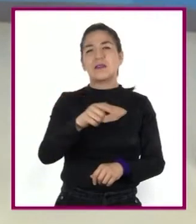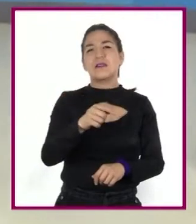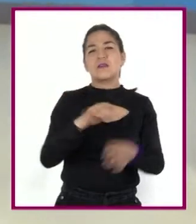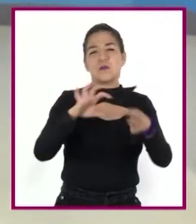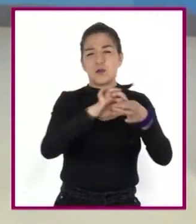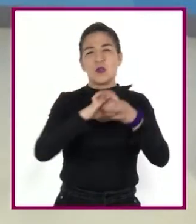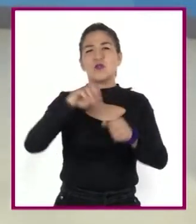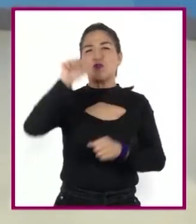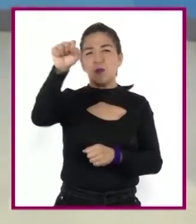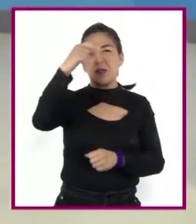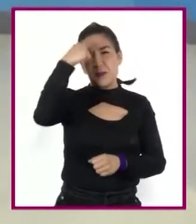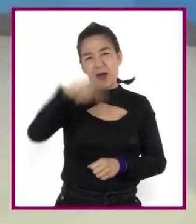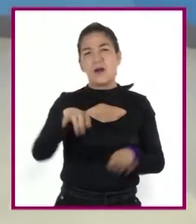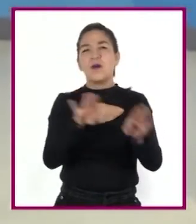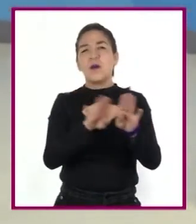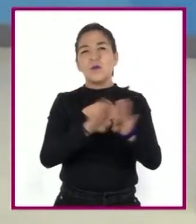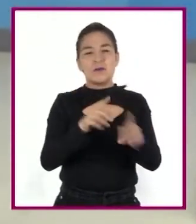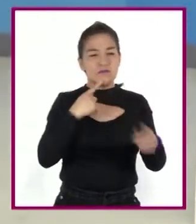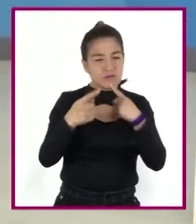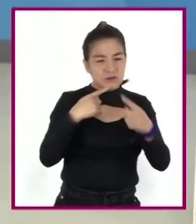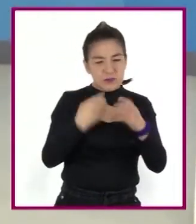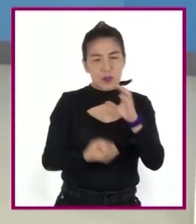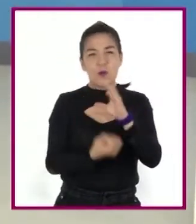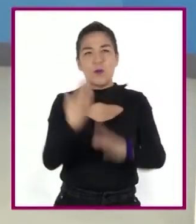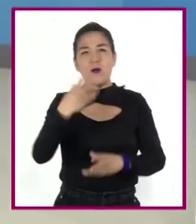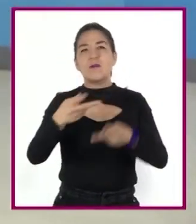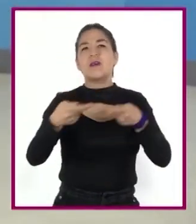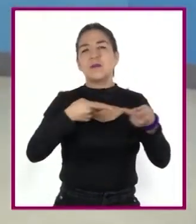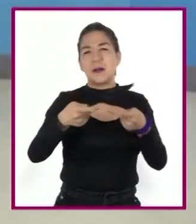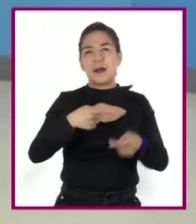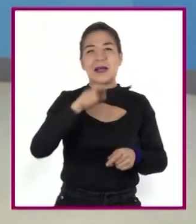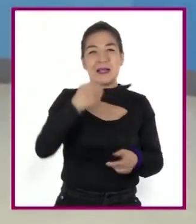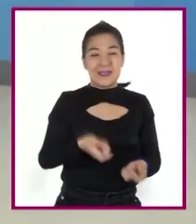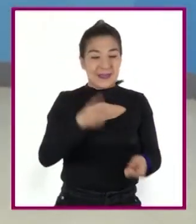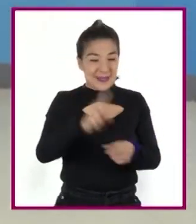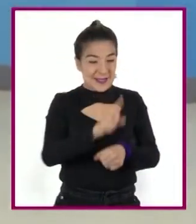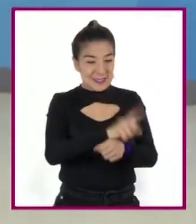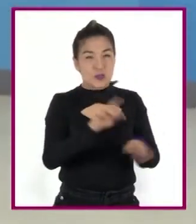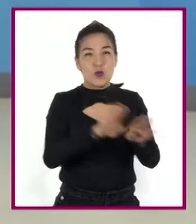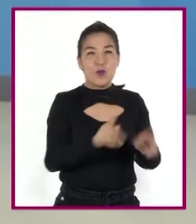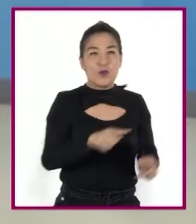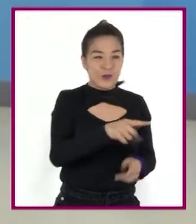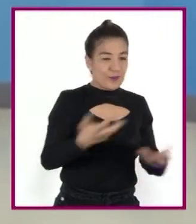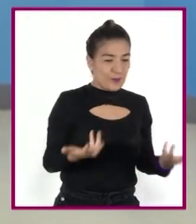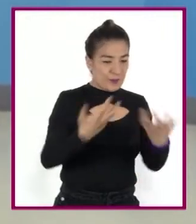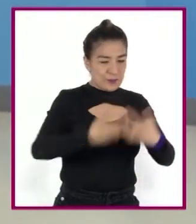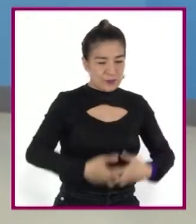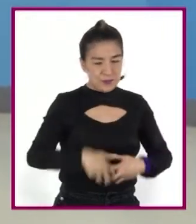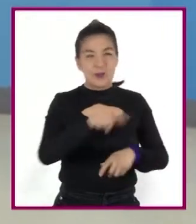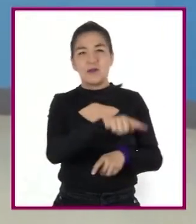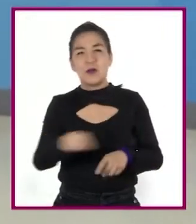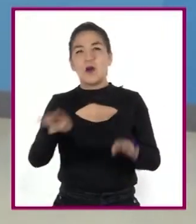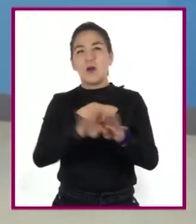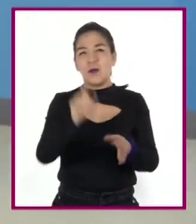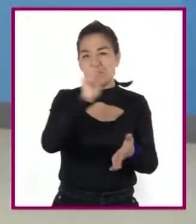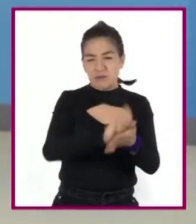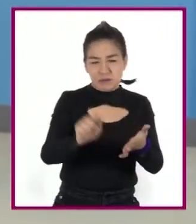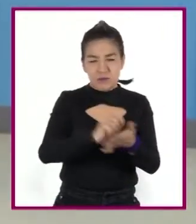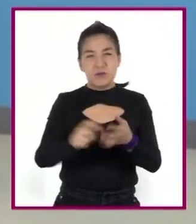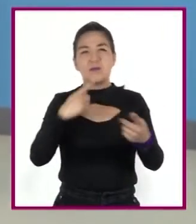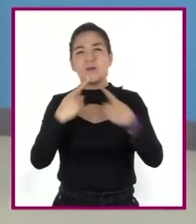Soviética diseñaron una nueva organización desde su estructura y funciones. Los líderes de esos